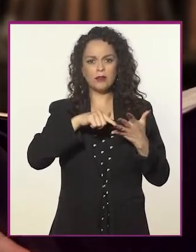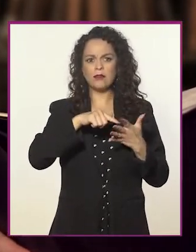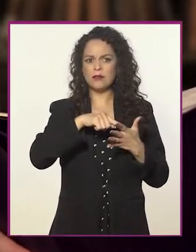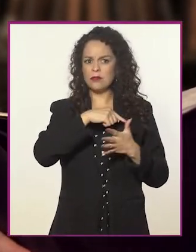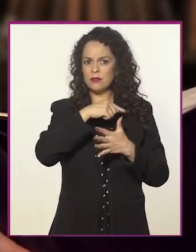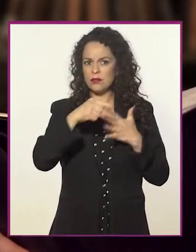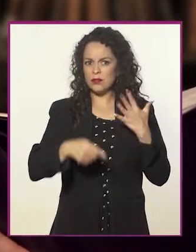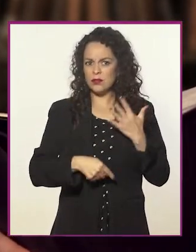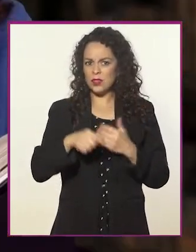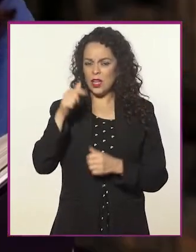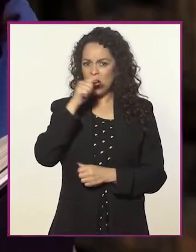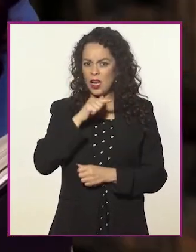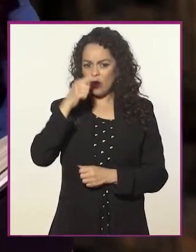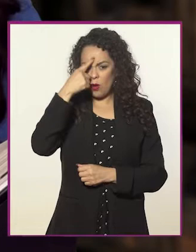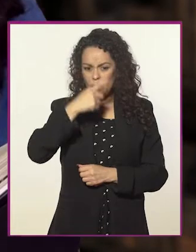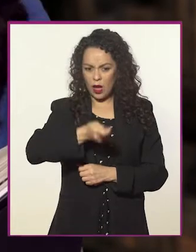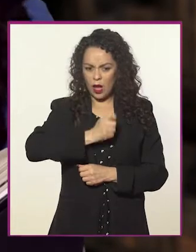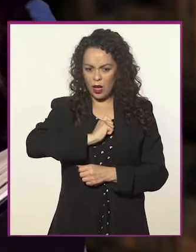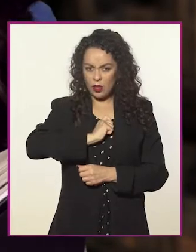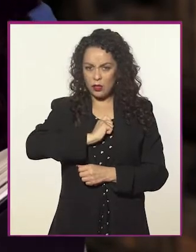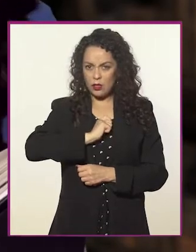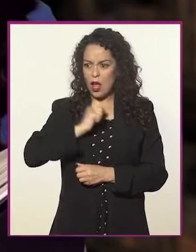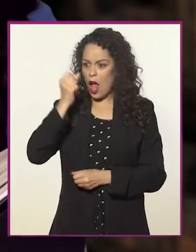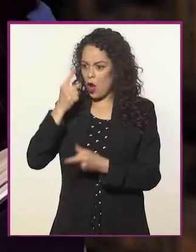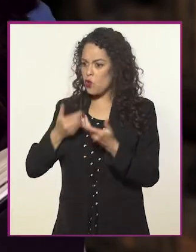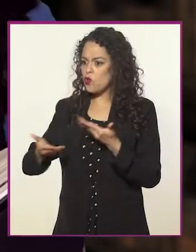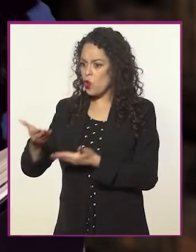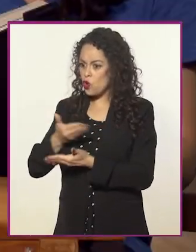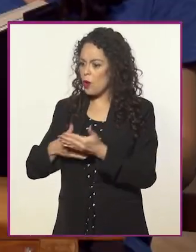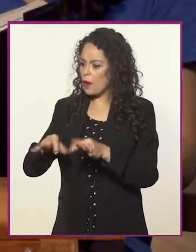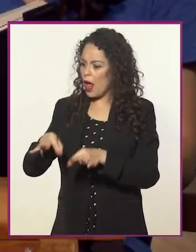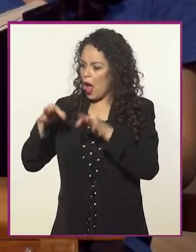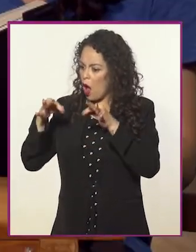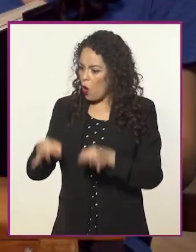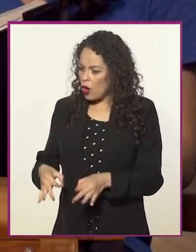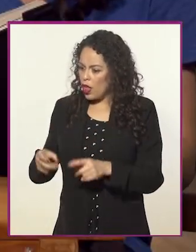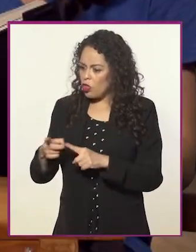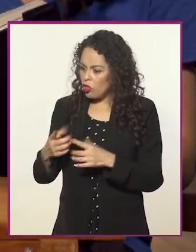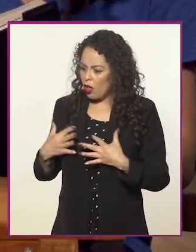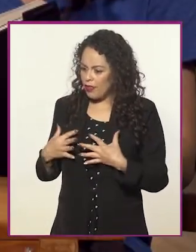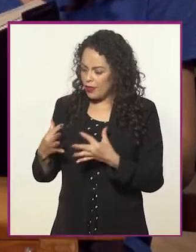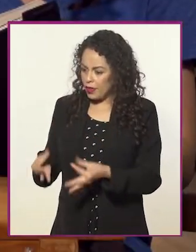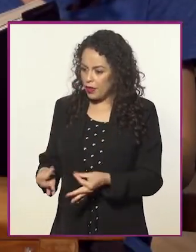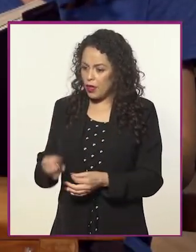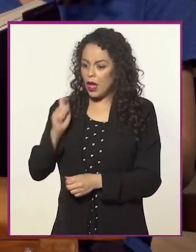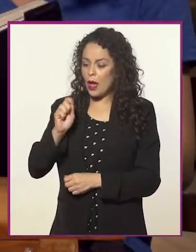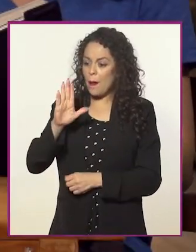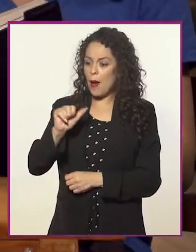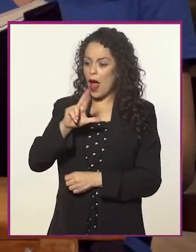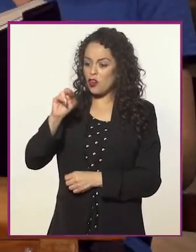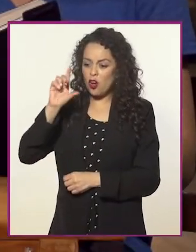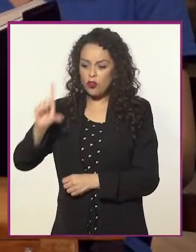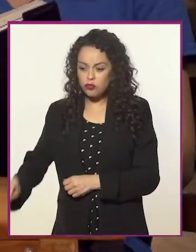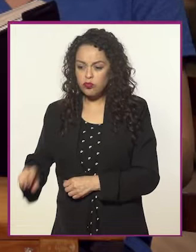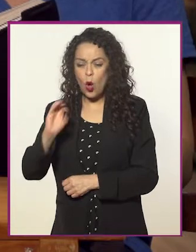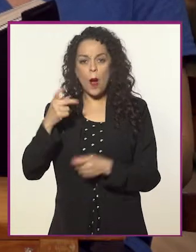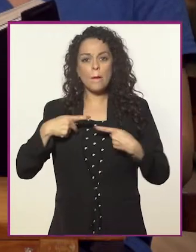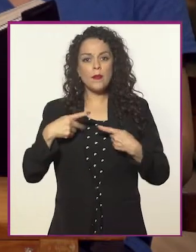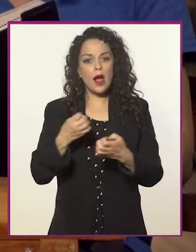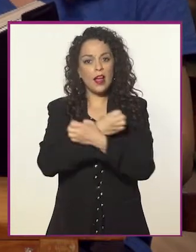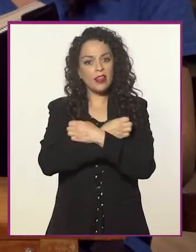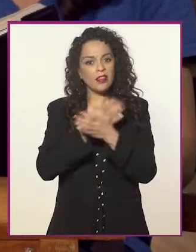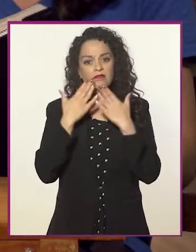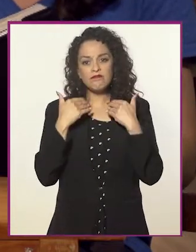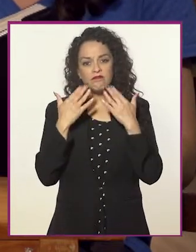pertenencia? Parece que algunos comparten su origen, como de ser considerados lenguaje de barrios bajos o de gente sin